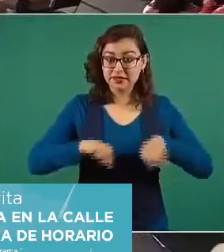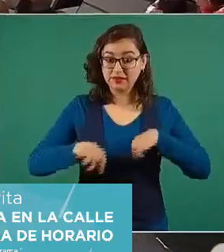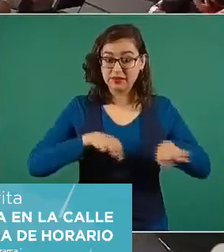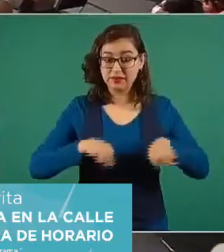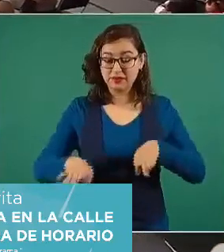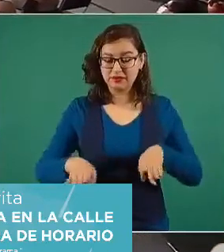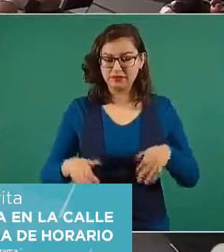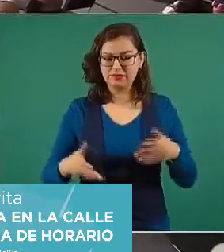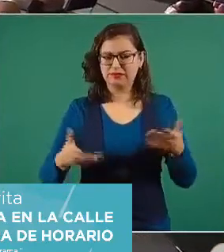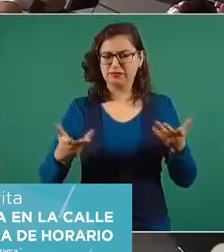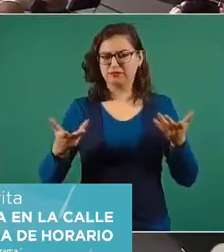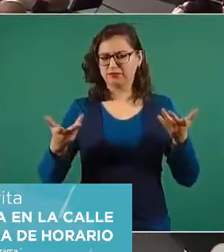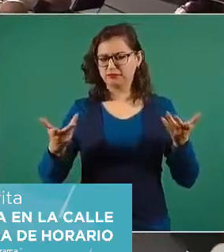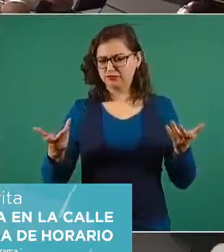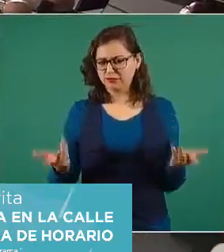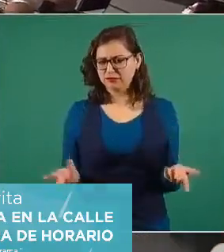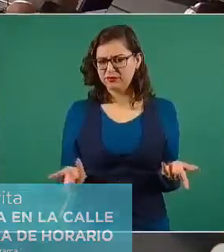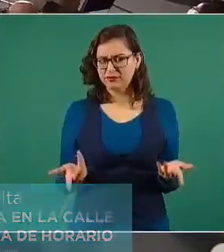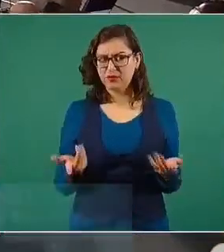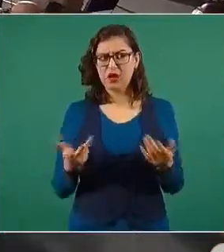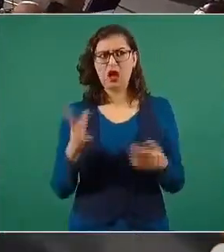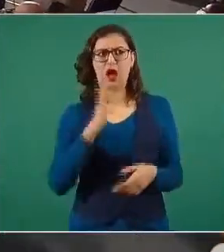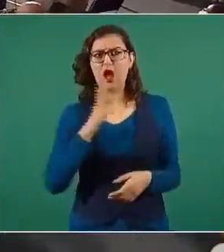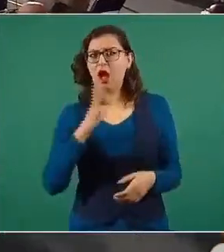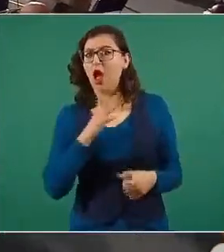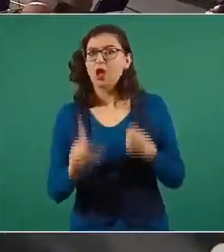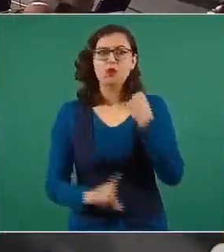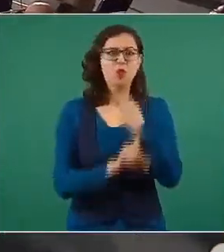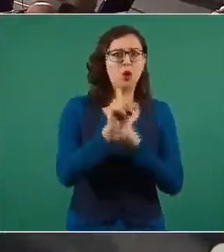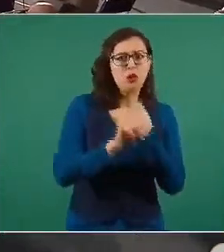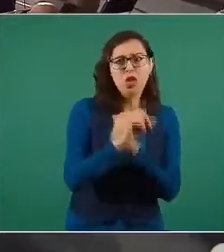el decir de que hay problemas, que